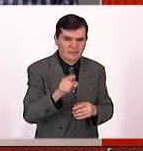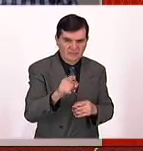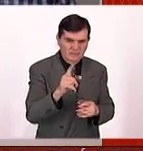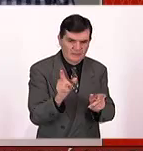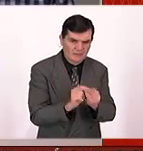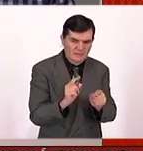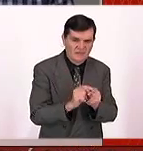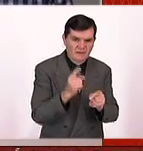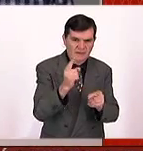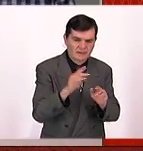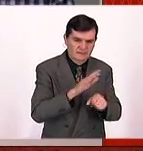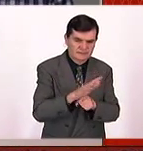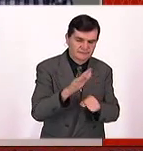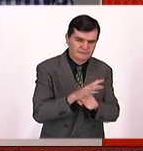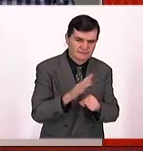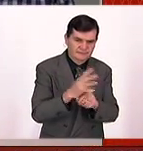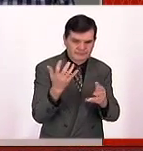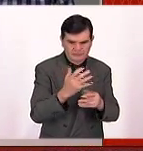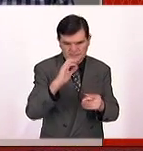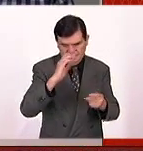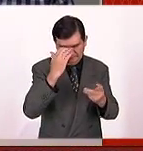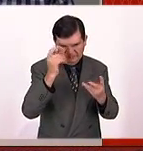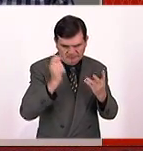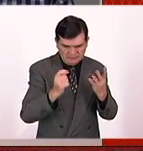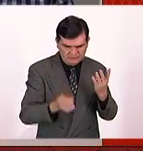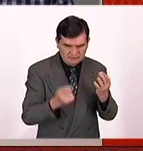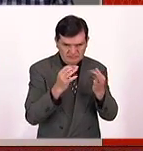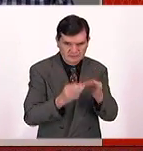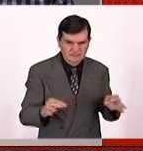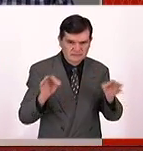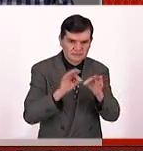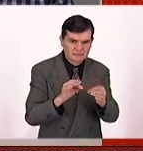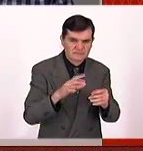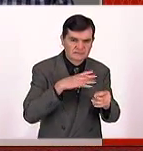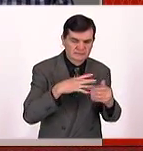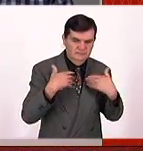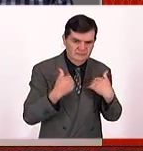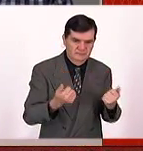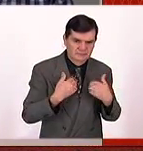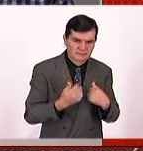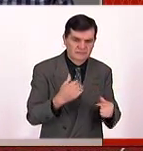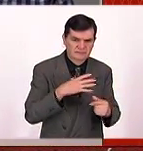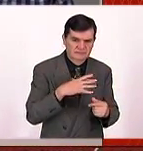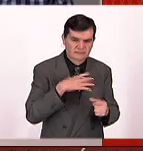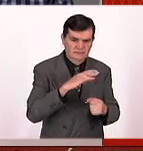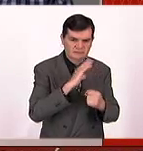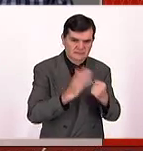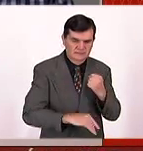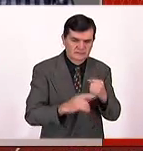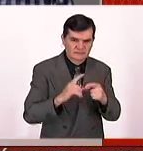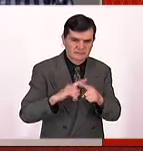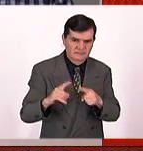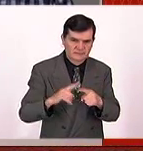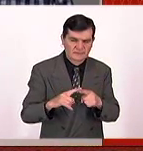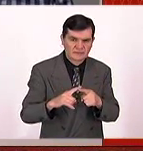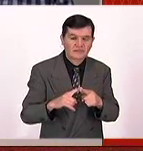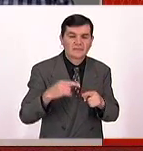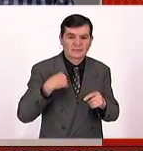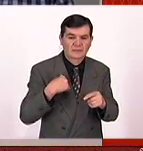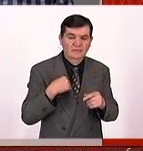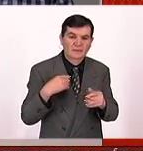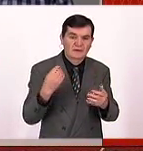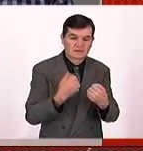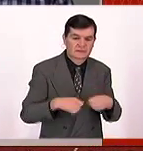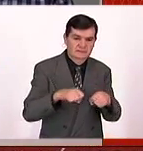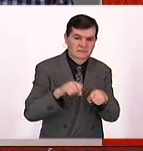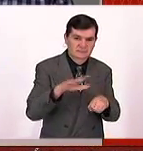no solamente basta con generar conocimiento de gran relevancia y entender y construir modelos muy robustos, si nuestra sociedad